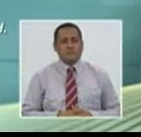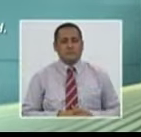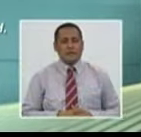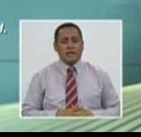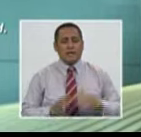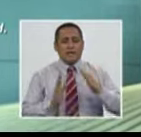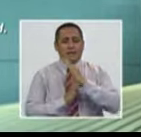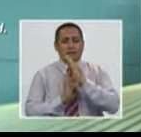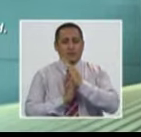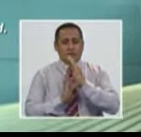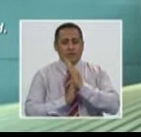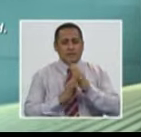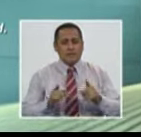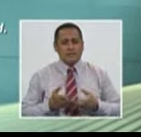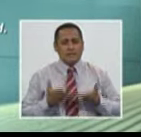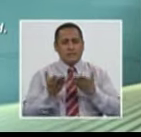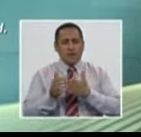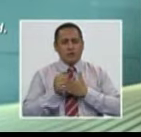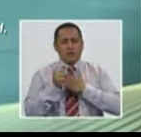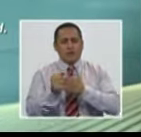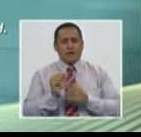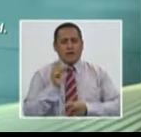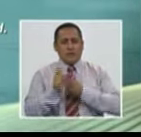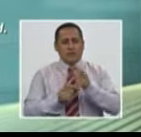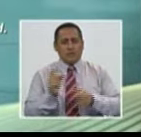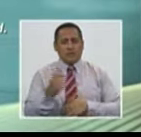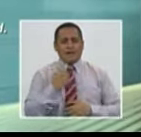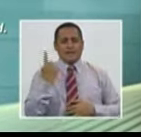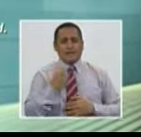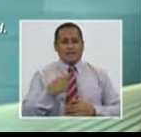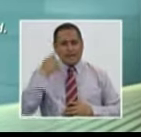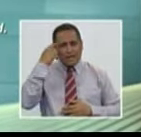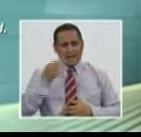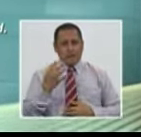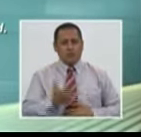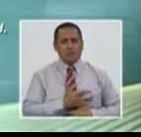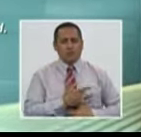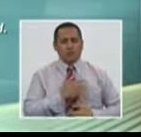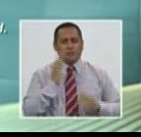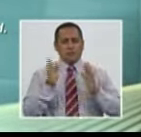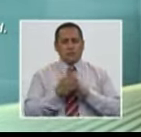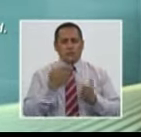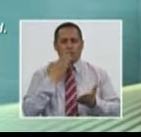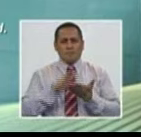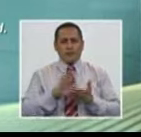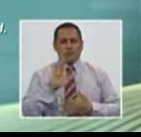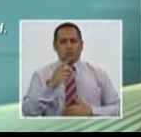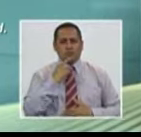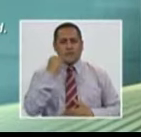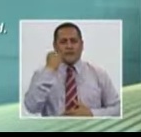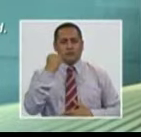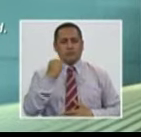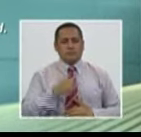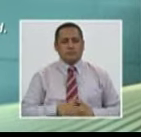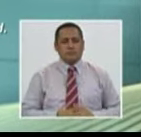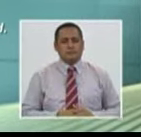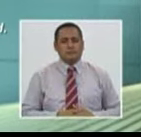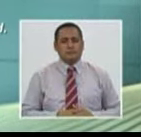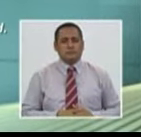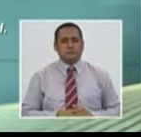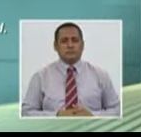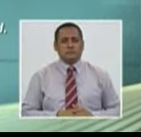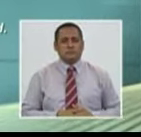la defensoría del pueblo brinda orientación a la población que cree o siente vulnerados sus derechos